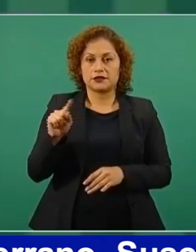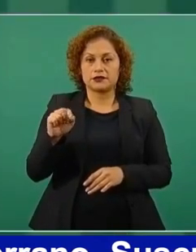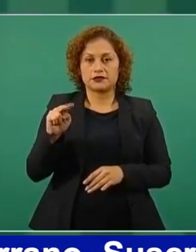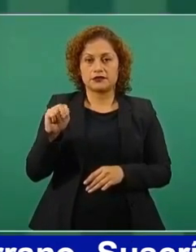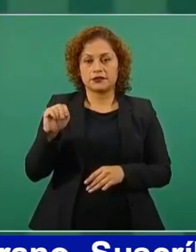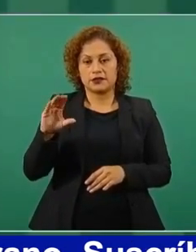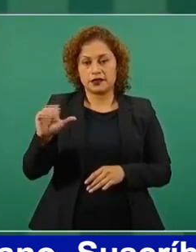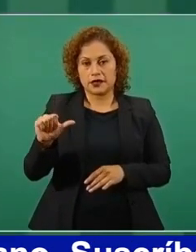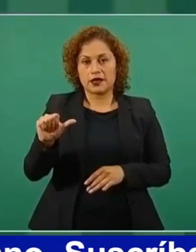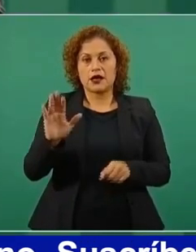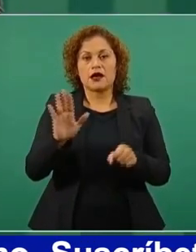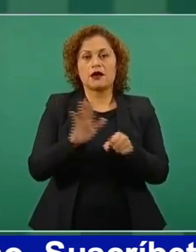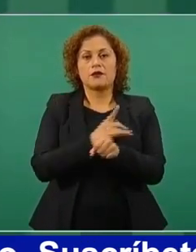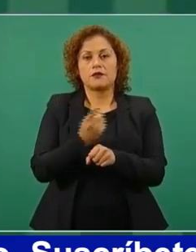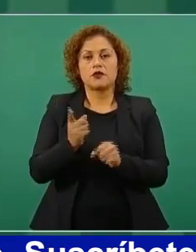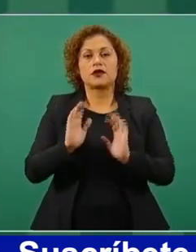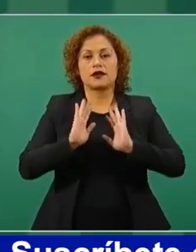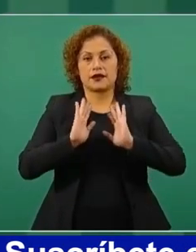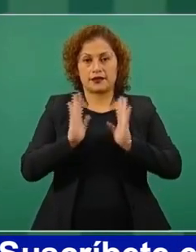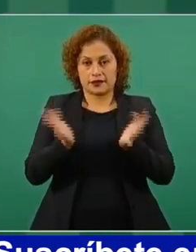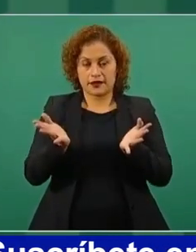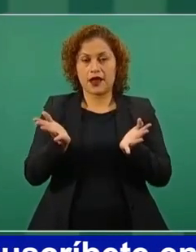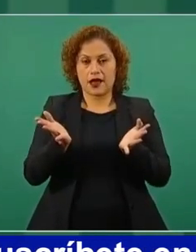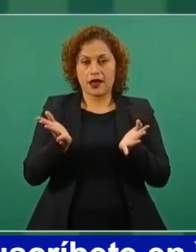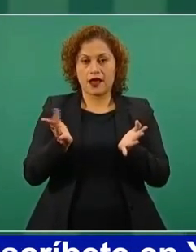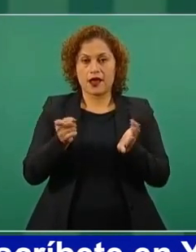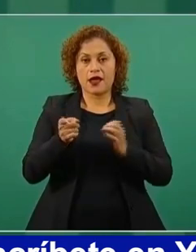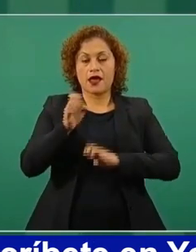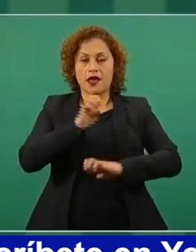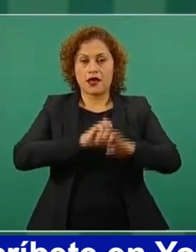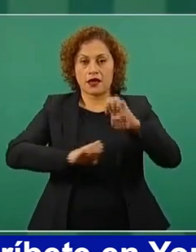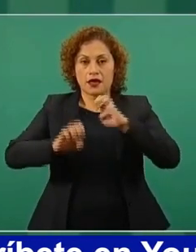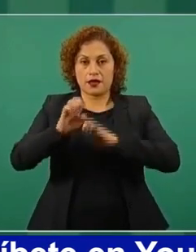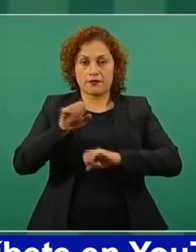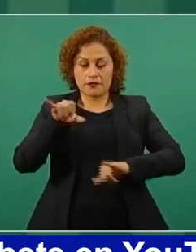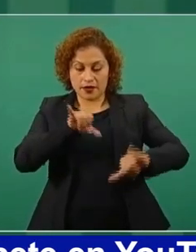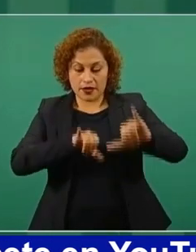porque ya se está produciendo en la planta de AstraZeneca de México,